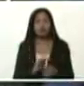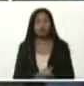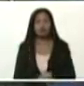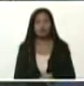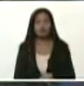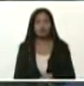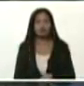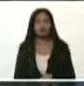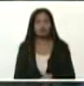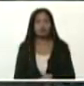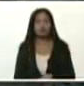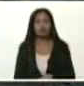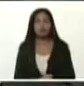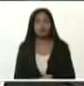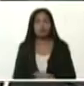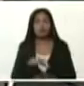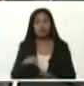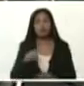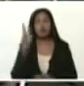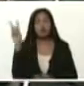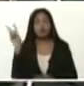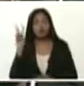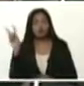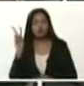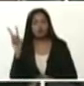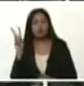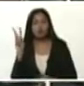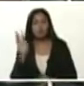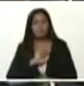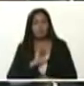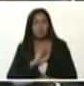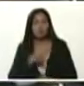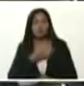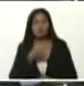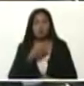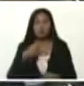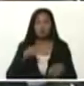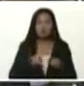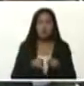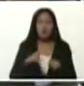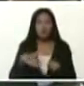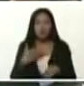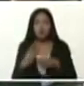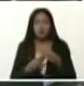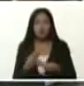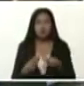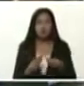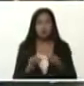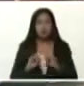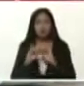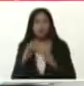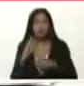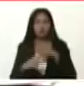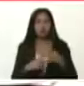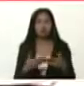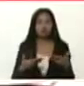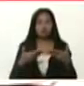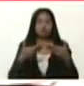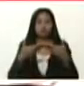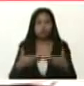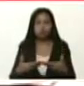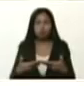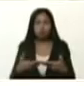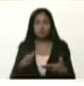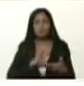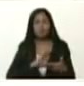agroindustrial, que el Estado venezolano, en propiedad socialista y en propiedad estatal, tiene, así que procedo a entregar con